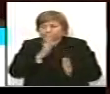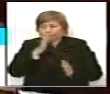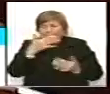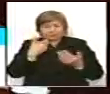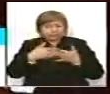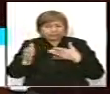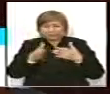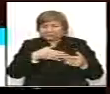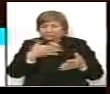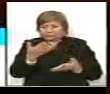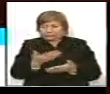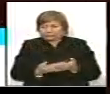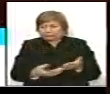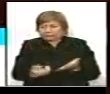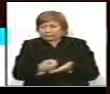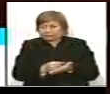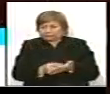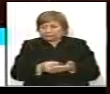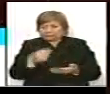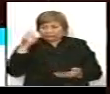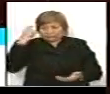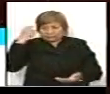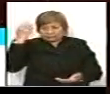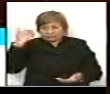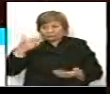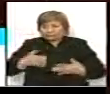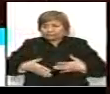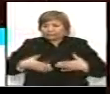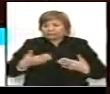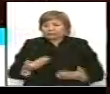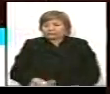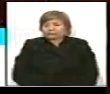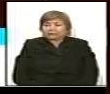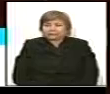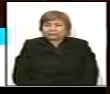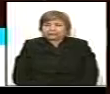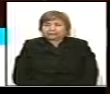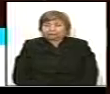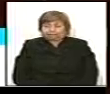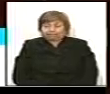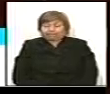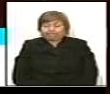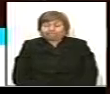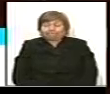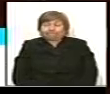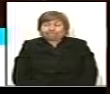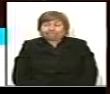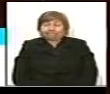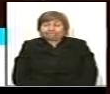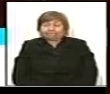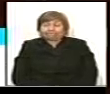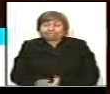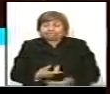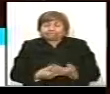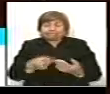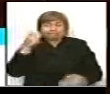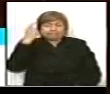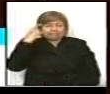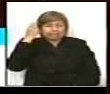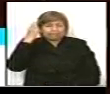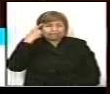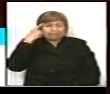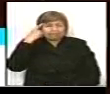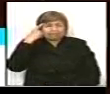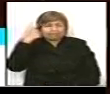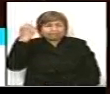les venga a la mano. Traten de regresar lo más que puedan. ¿Ya? ¿Qué estaba pensando?